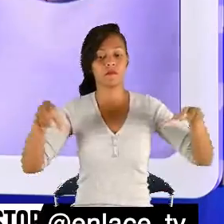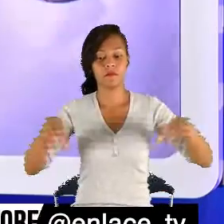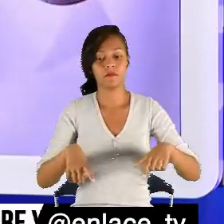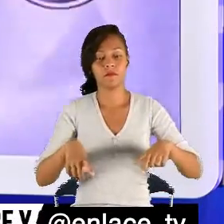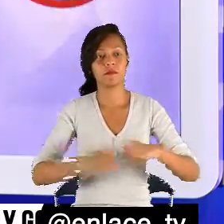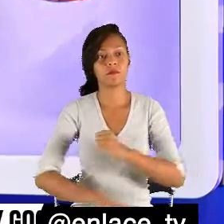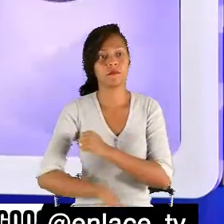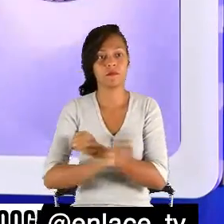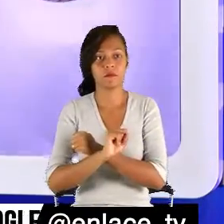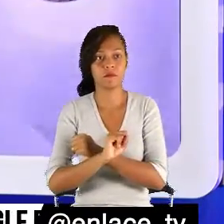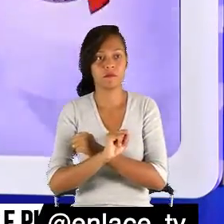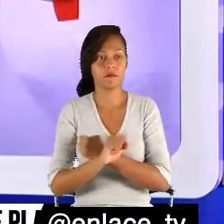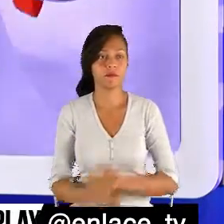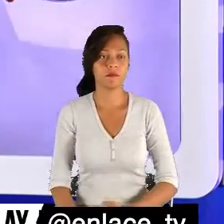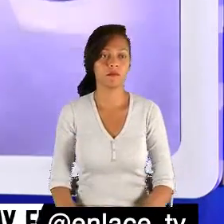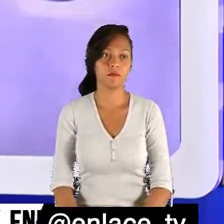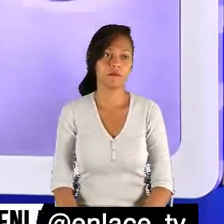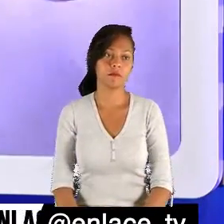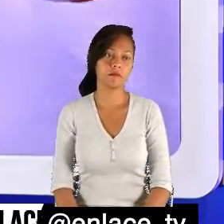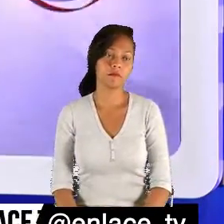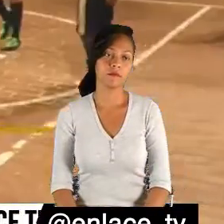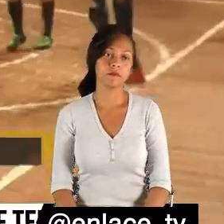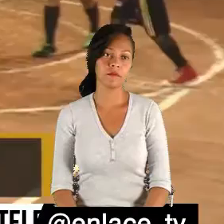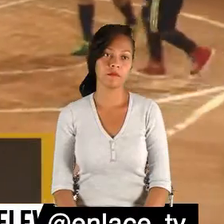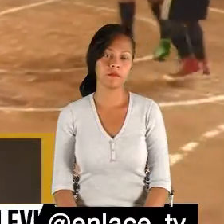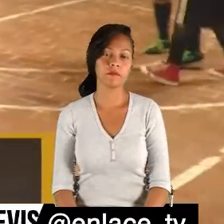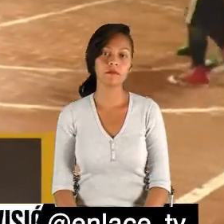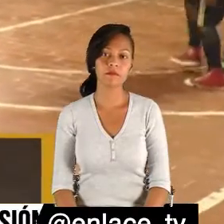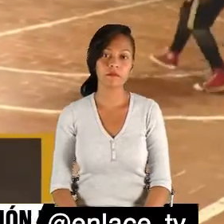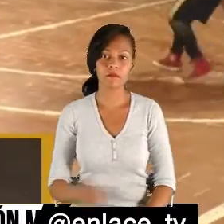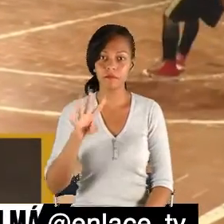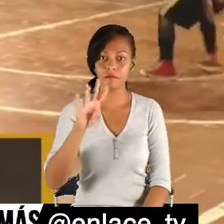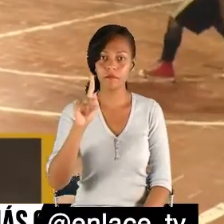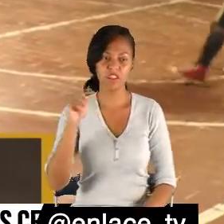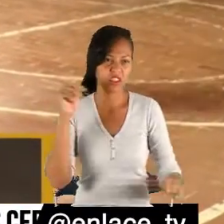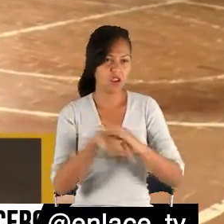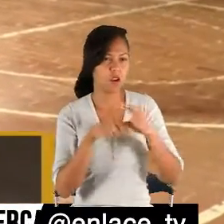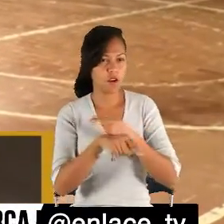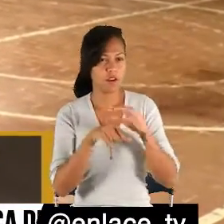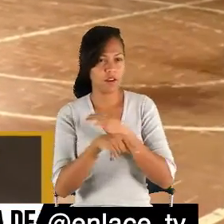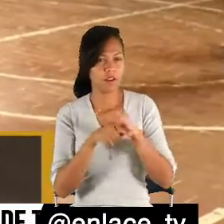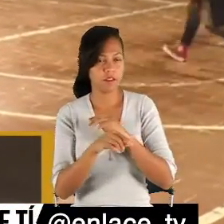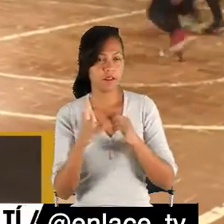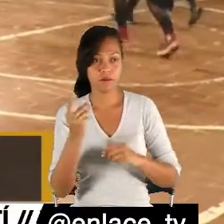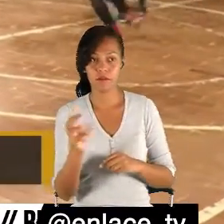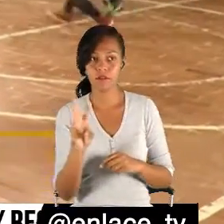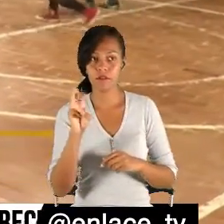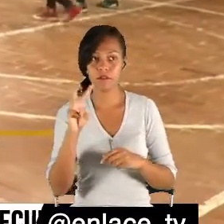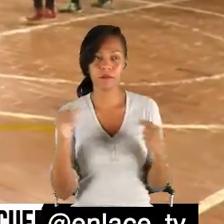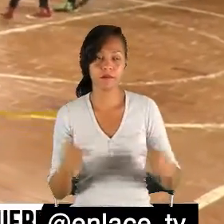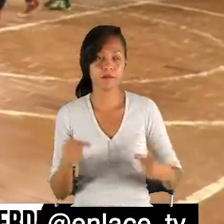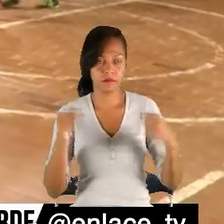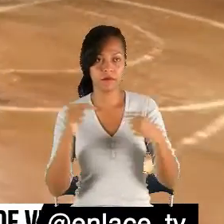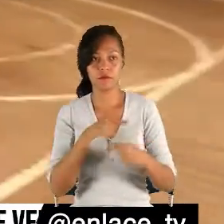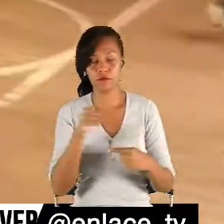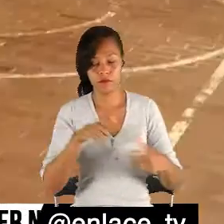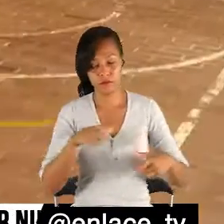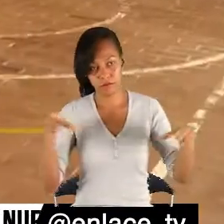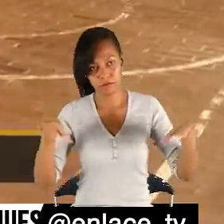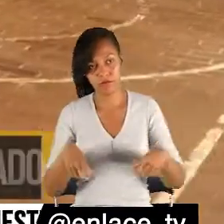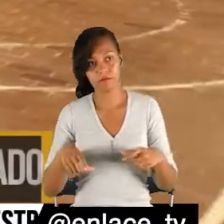homenaje a faustino santiago 41 goles se marcaron en la fecha número 8 del torneo descentralizado de microfútbol en